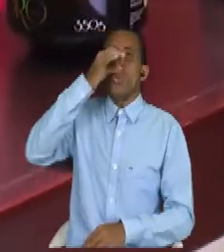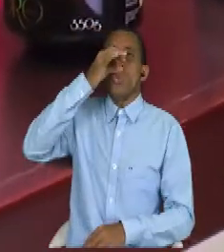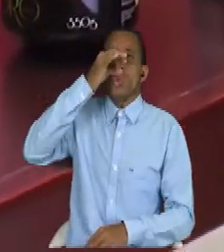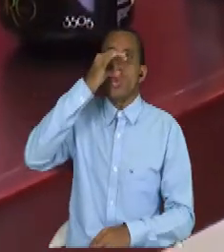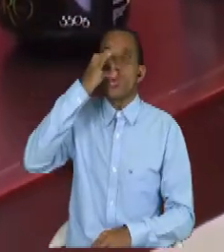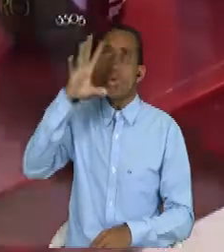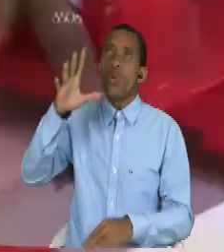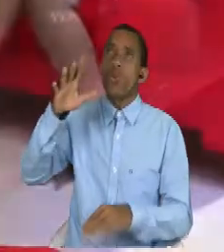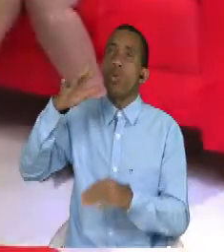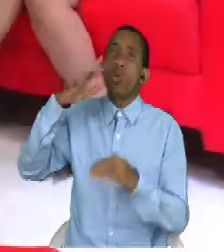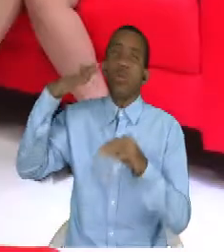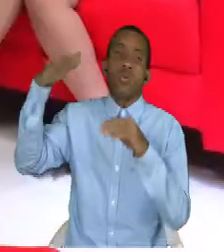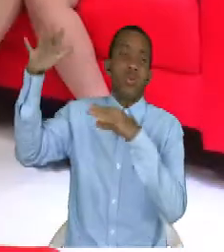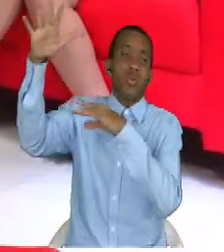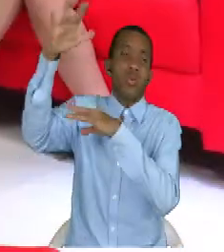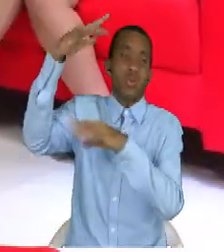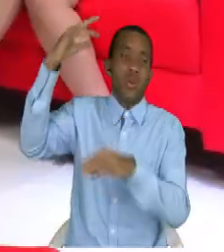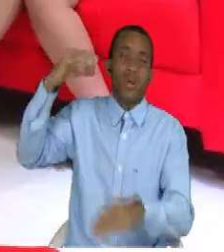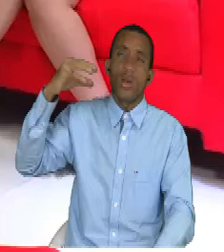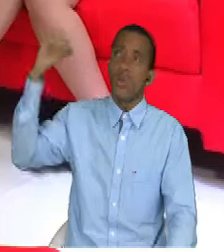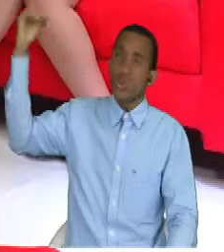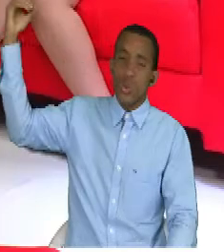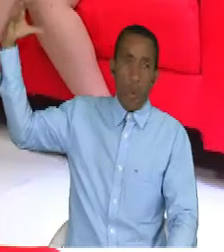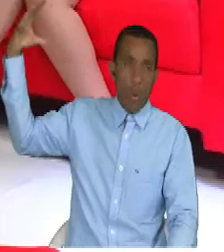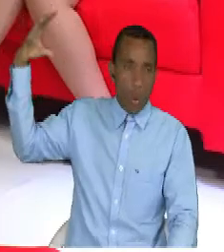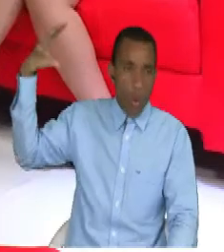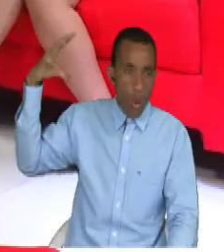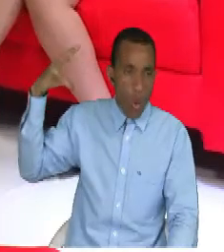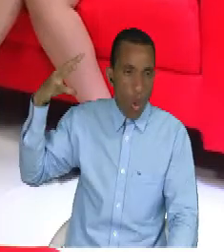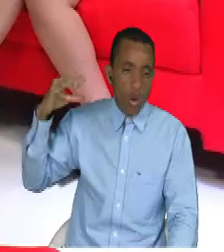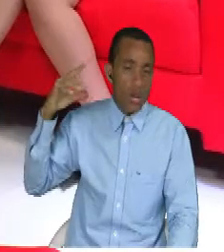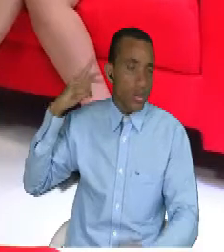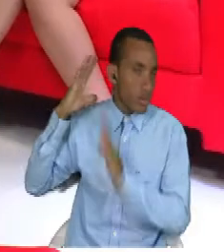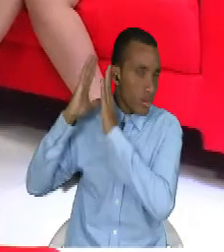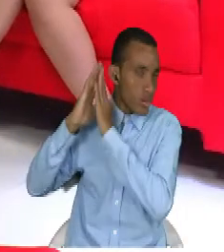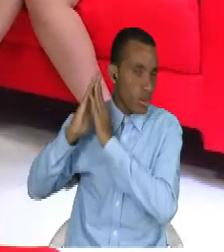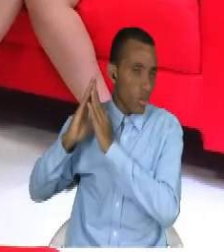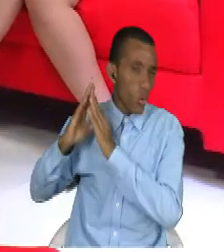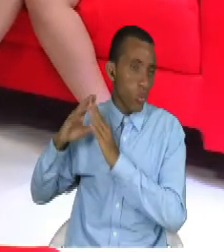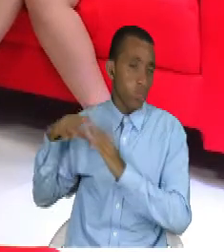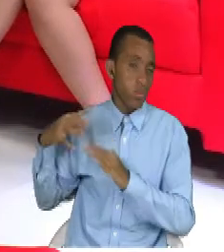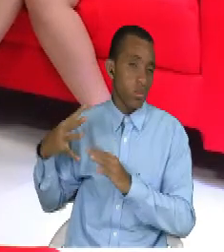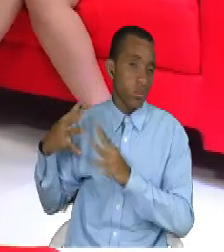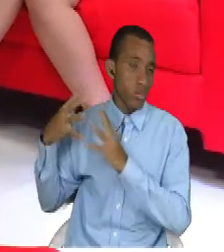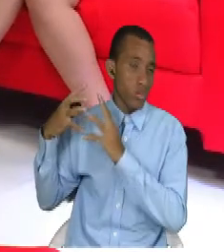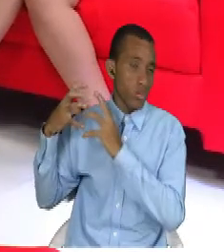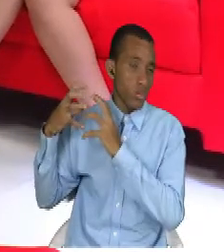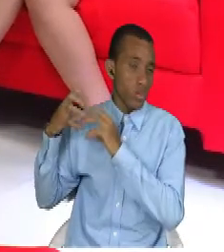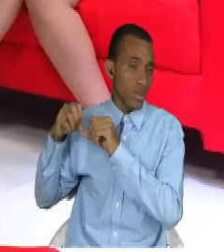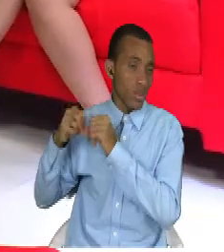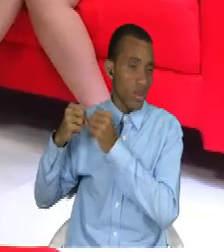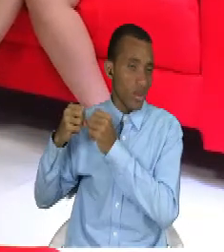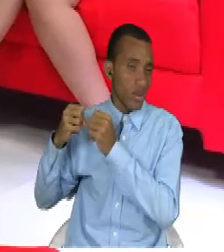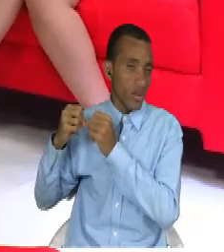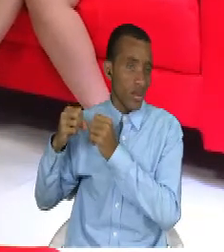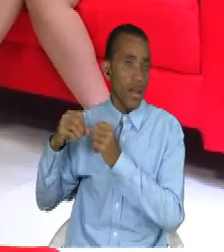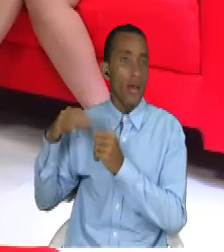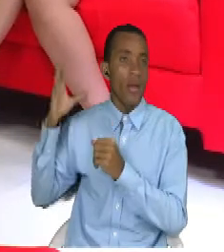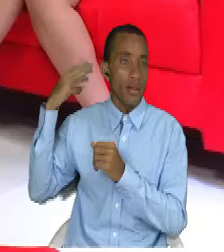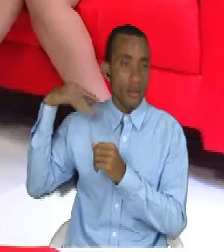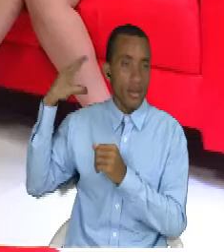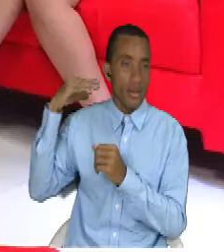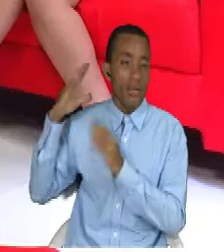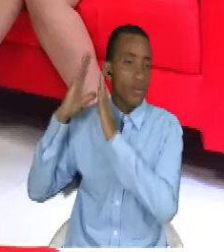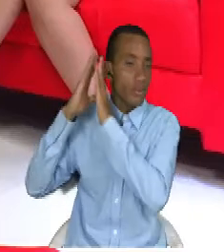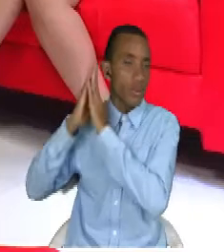inclemente en nuestra ciudad aquellas personas que yo tenía y tengo que confesarte que tuvo que volver a un solo tono en el